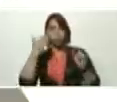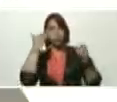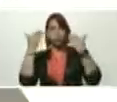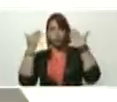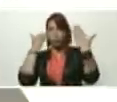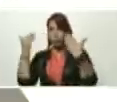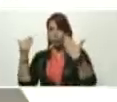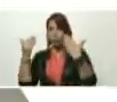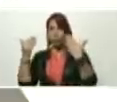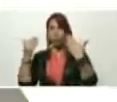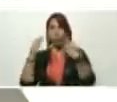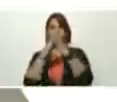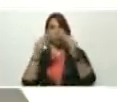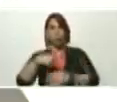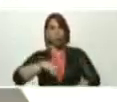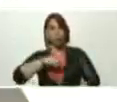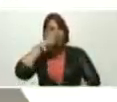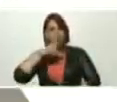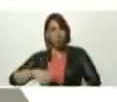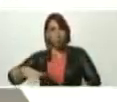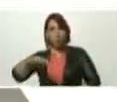nuestro pueblo